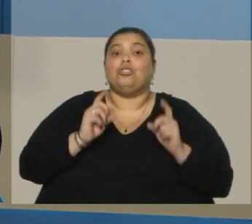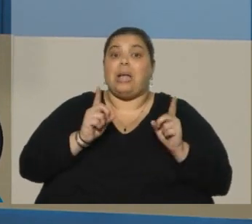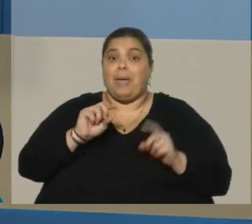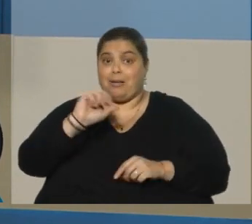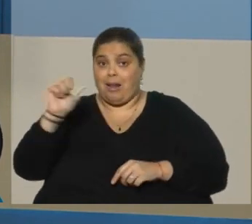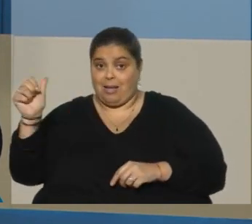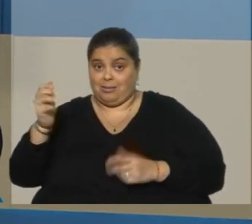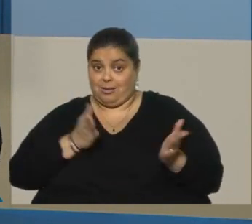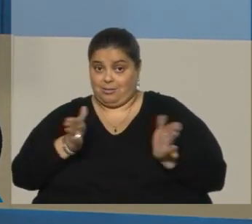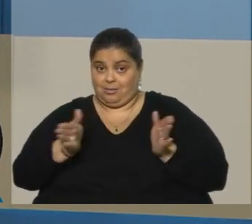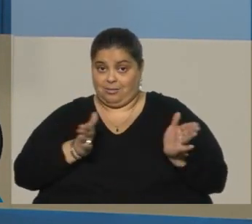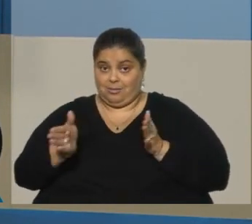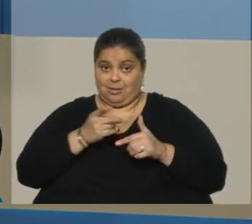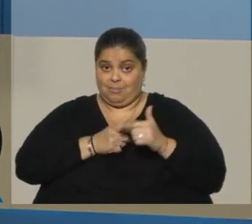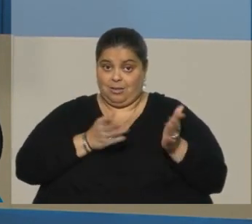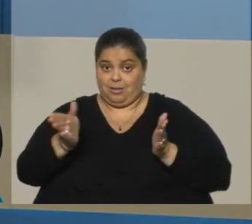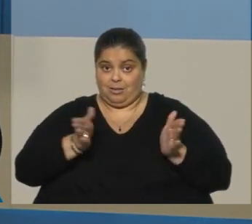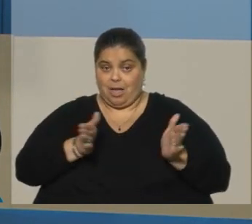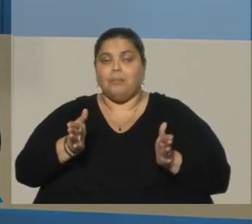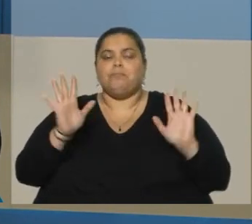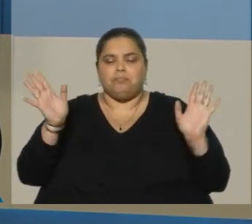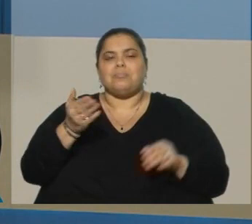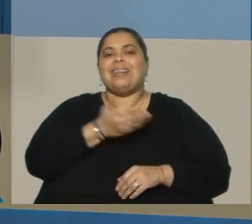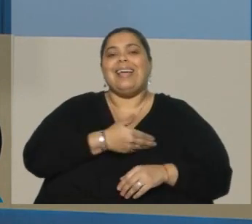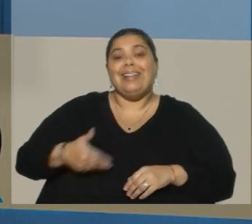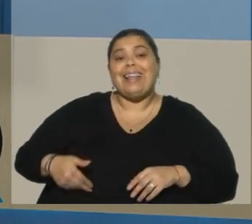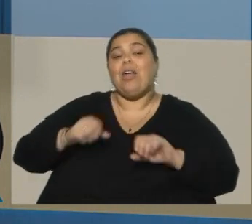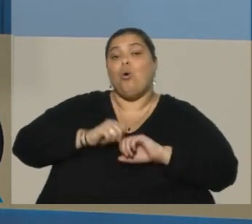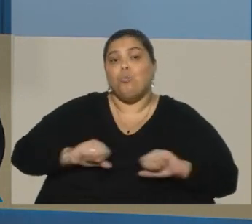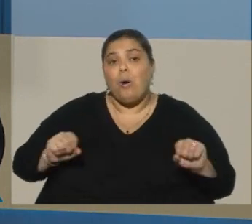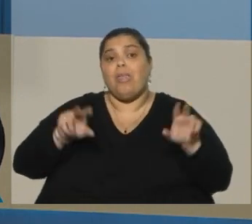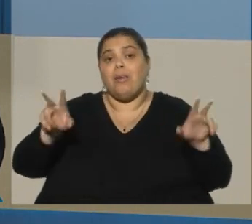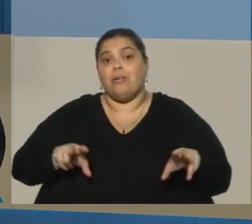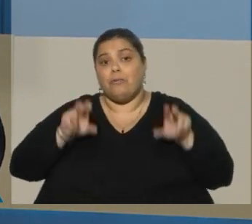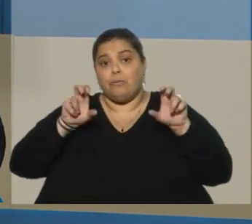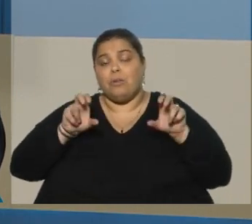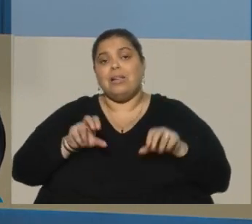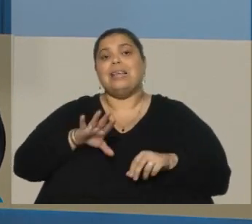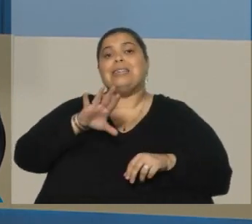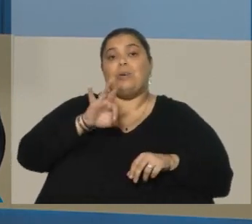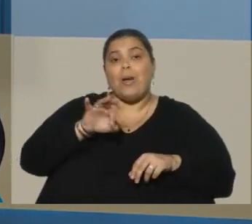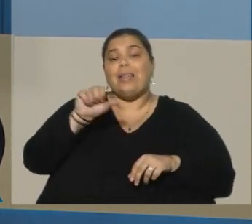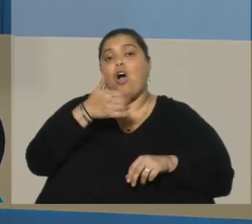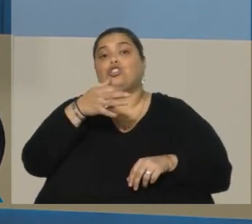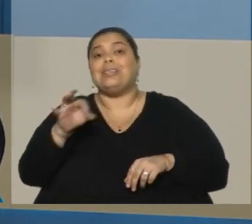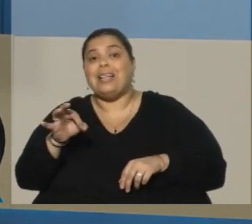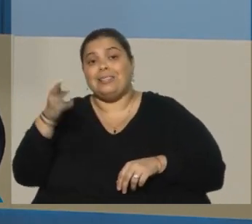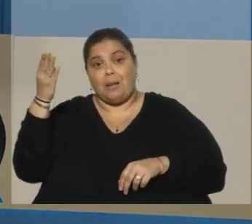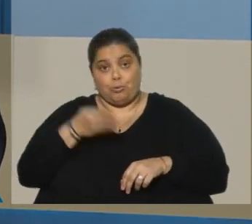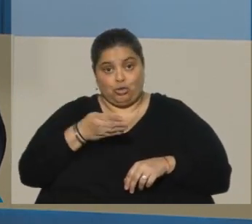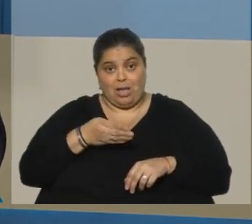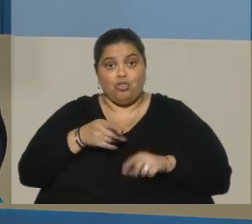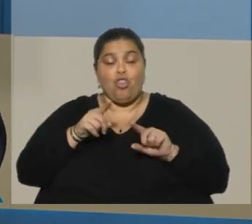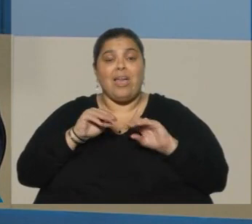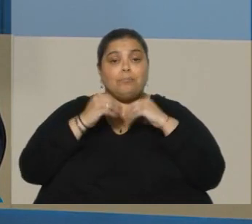en todo esto se puede quedar con entre 50 y 60% de la ganancia total del yacimiento. Es así de importante y es